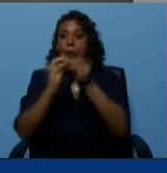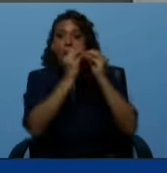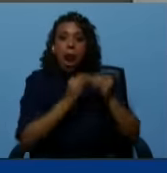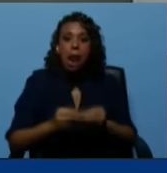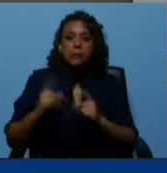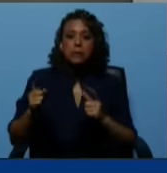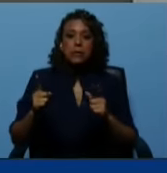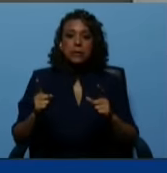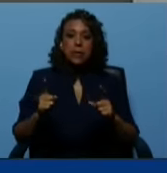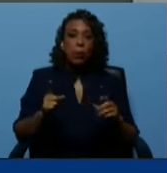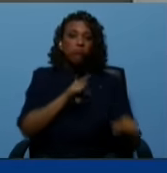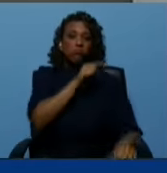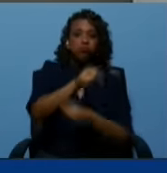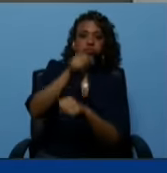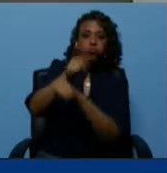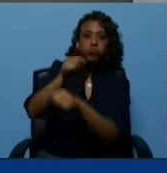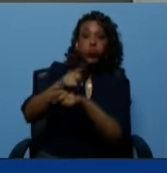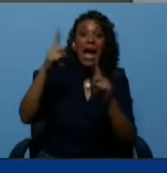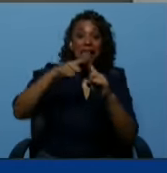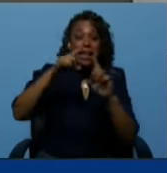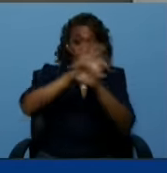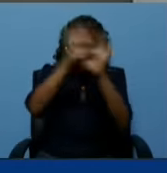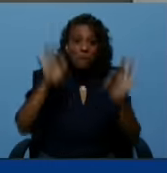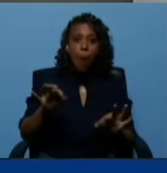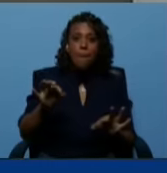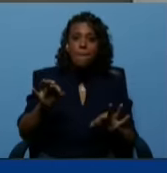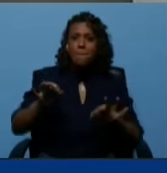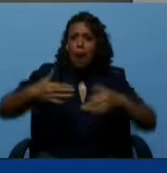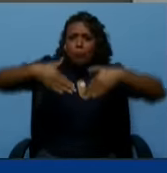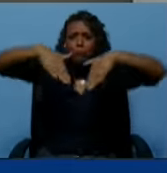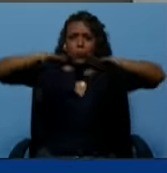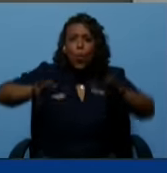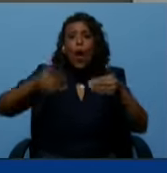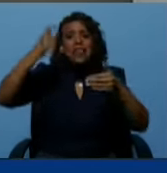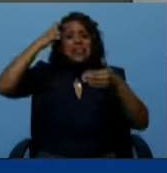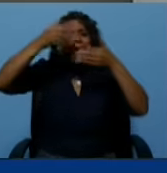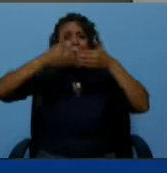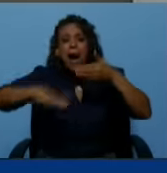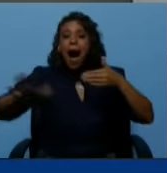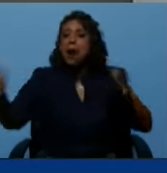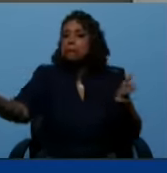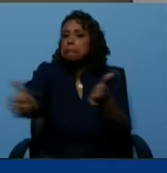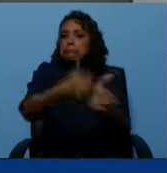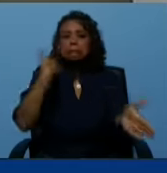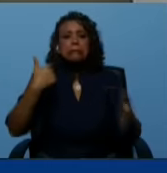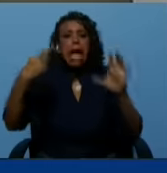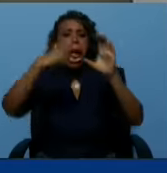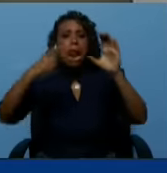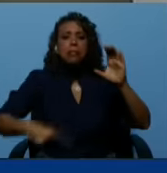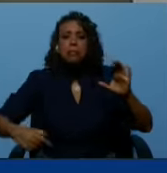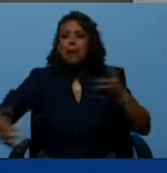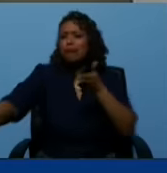El tipo de ataque que se hizo era para que se prolongara la ausencia del servicio eléctrico.